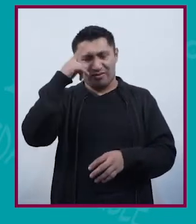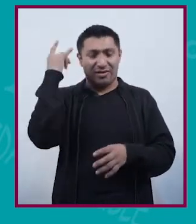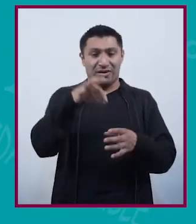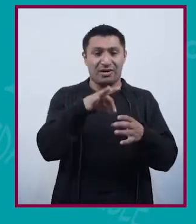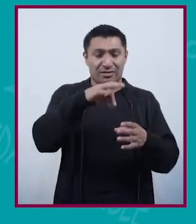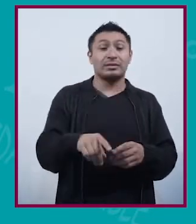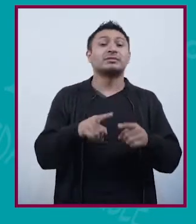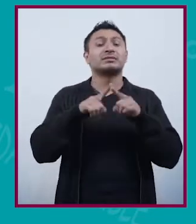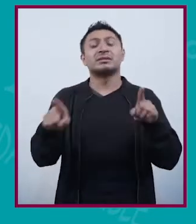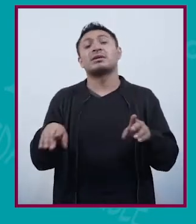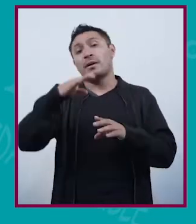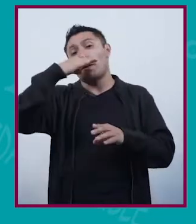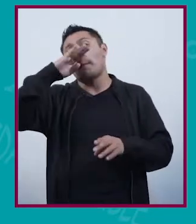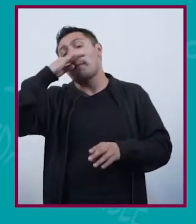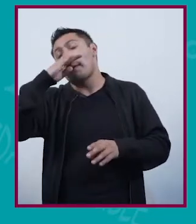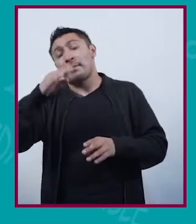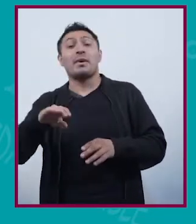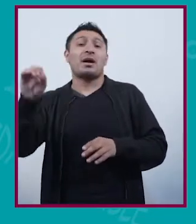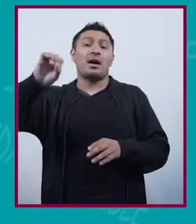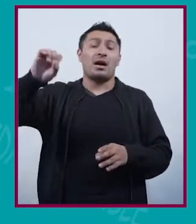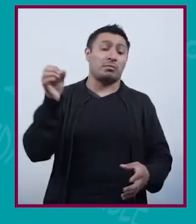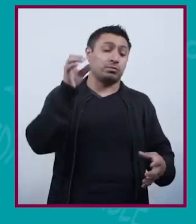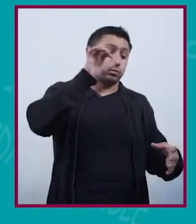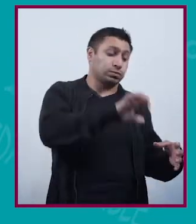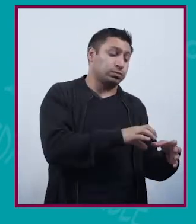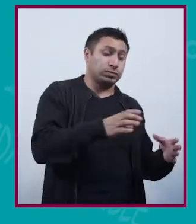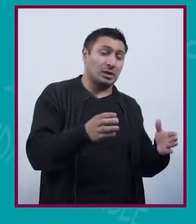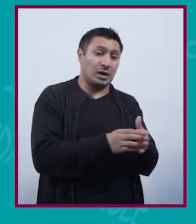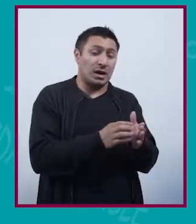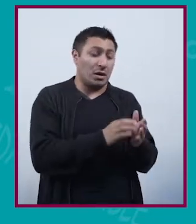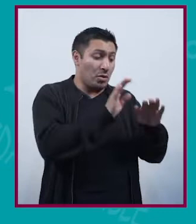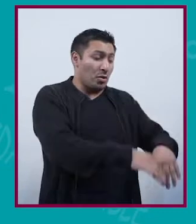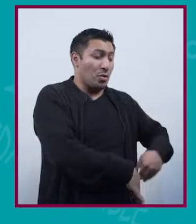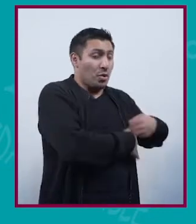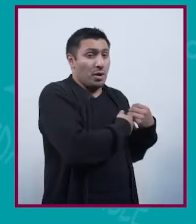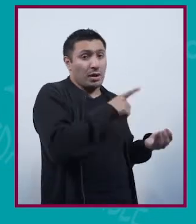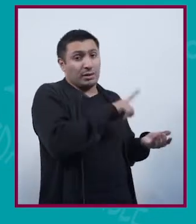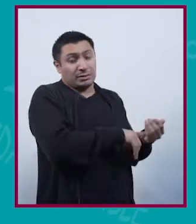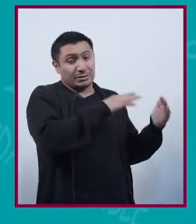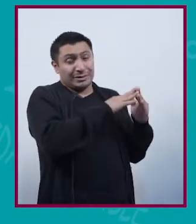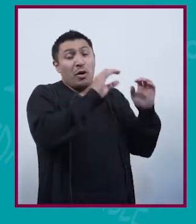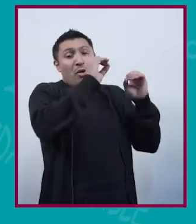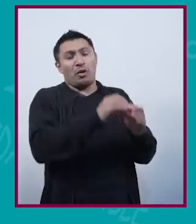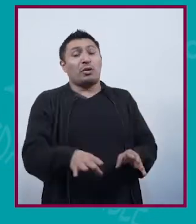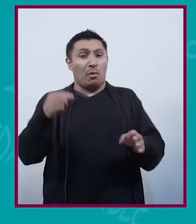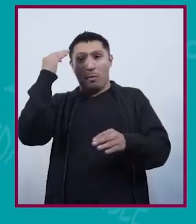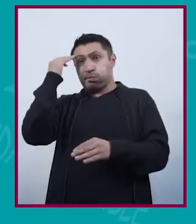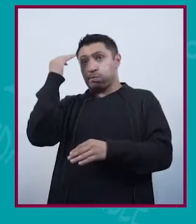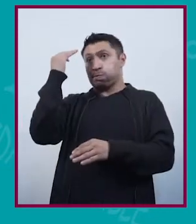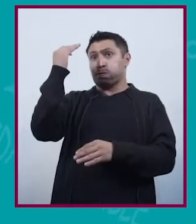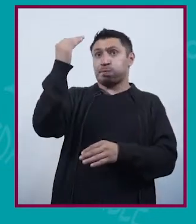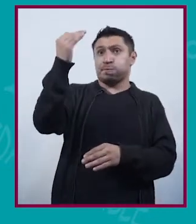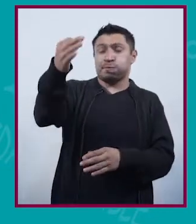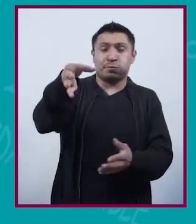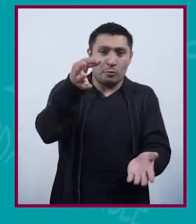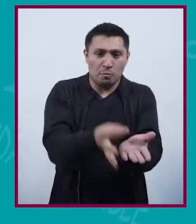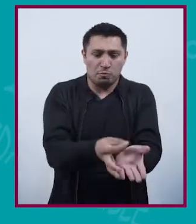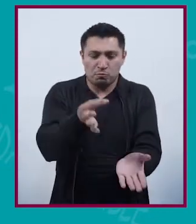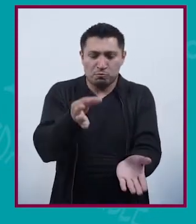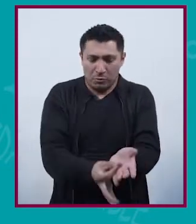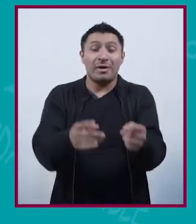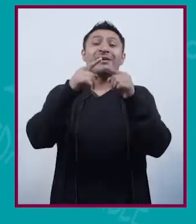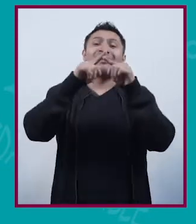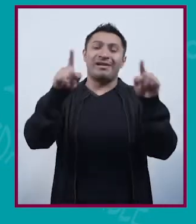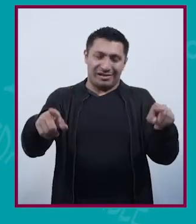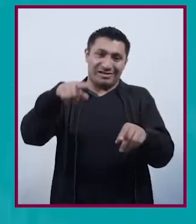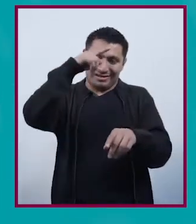No era lo mismo guardar un puñado de maíz o de sal en una caja al fondo de la casa que atesorar por largos años una